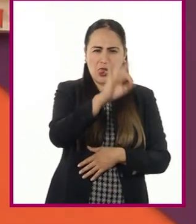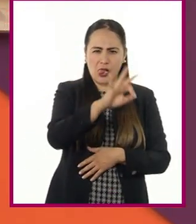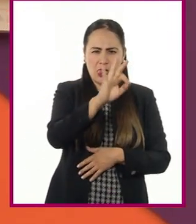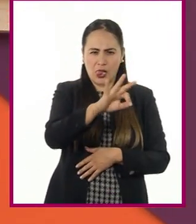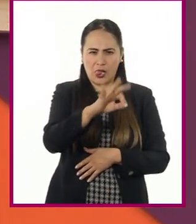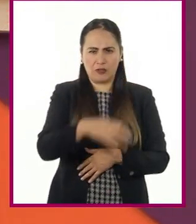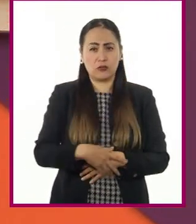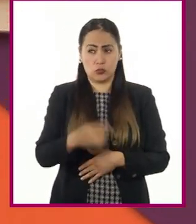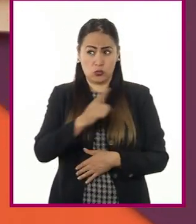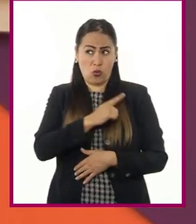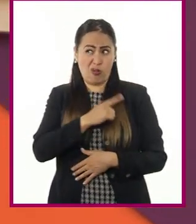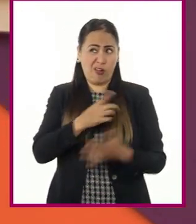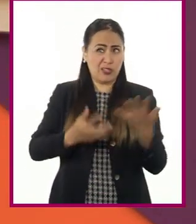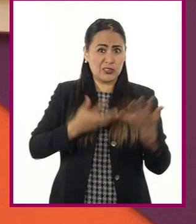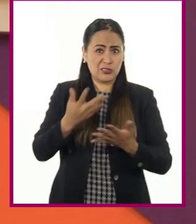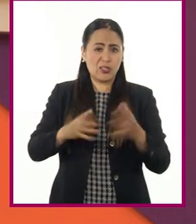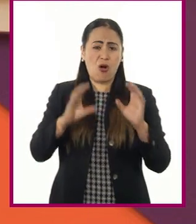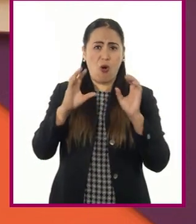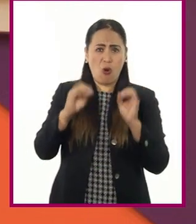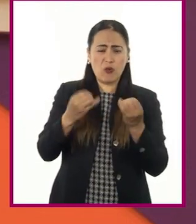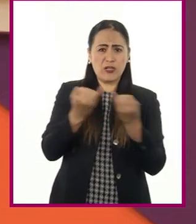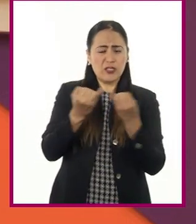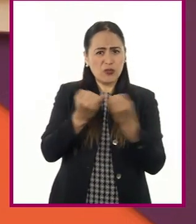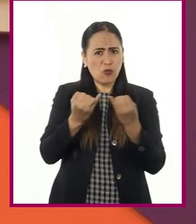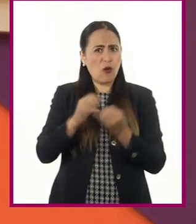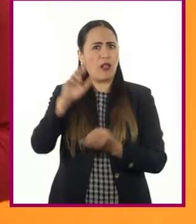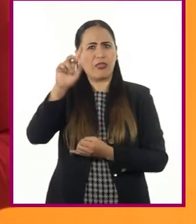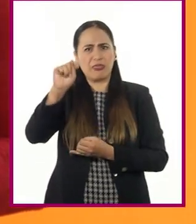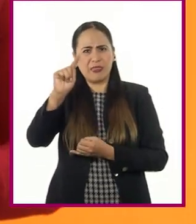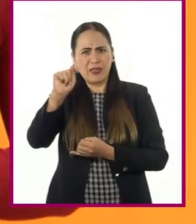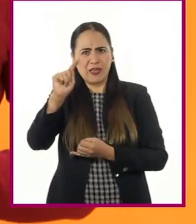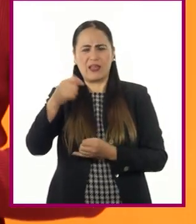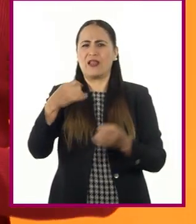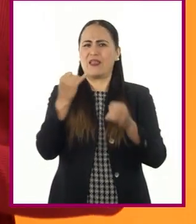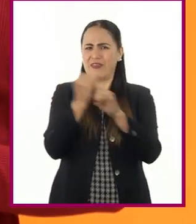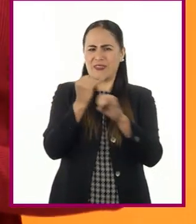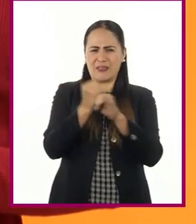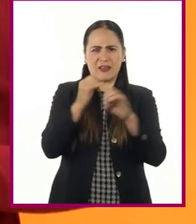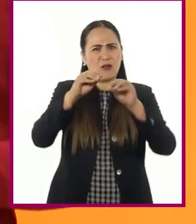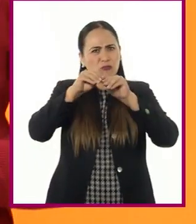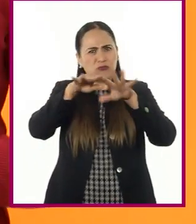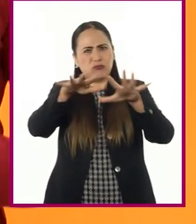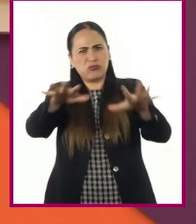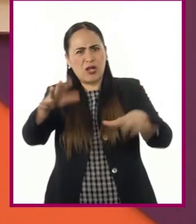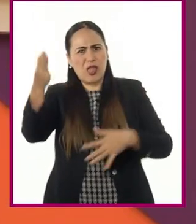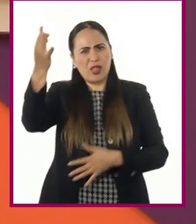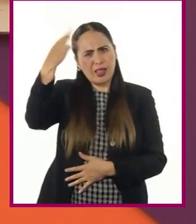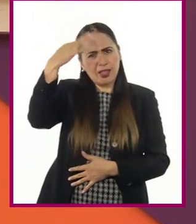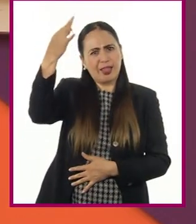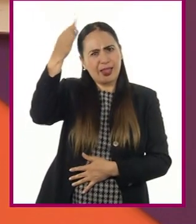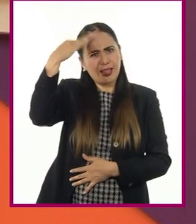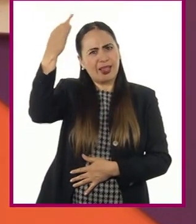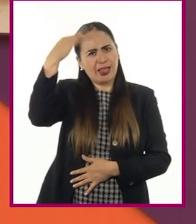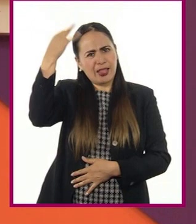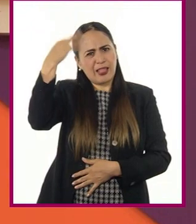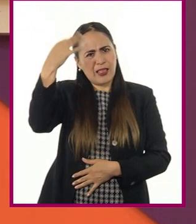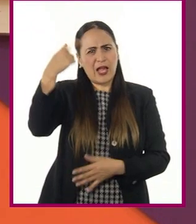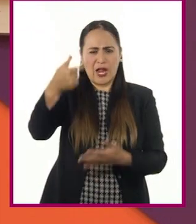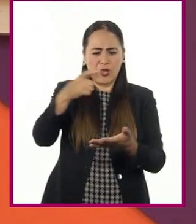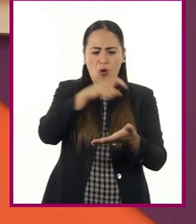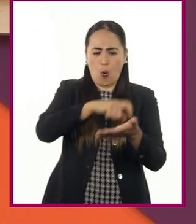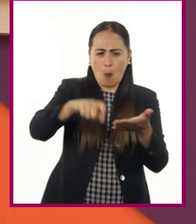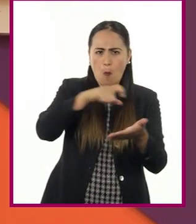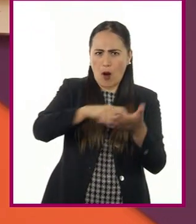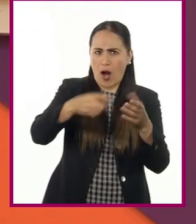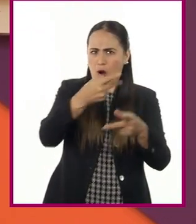También se enfrentan a las presiones de la publicidad que les impone modas o les pide consumir cierto tipo de